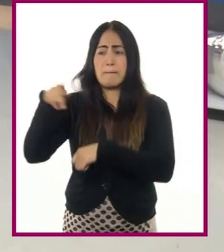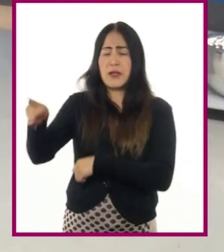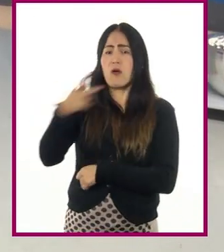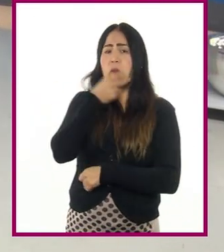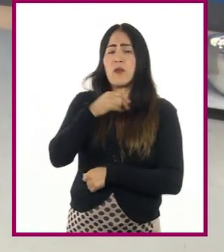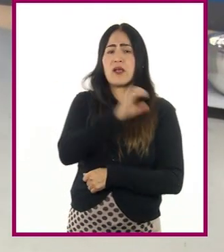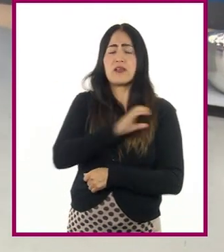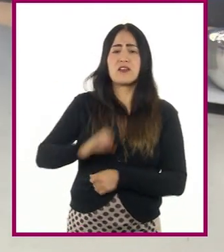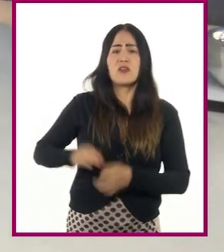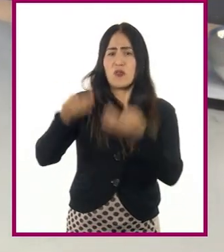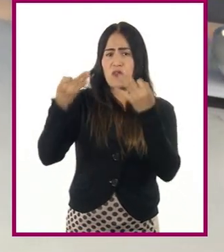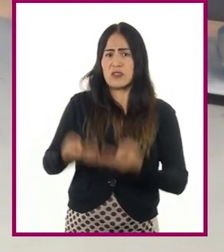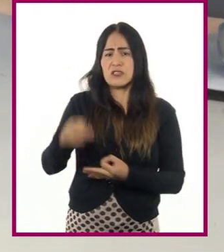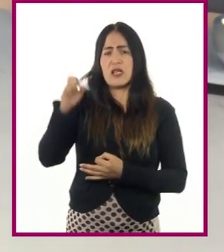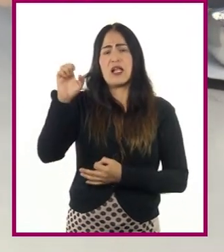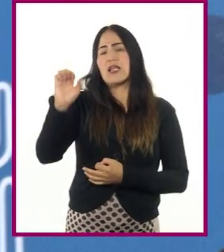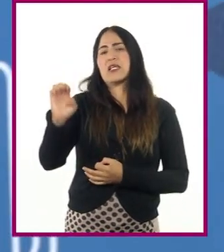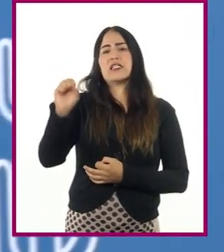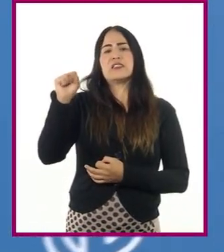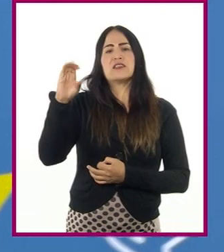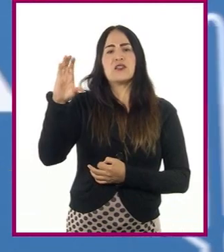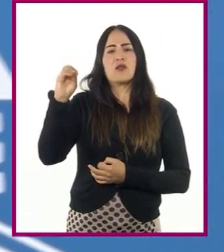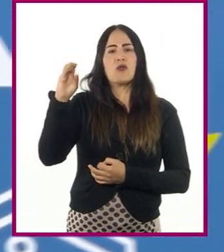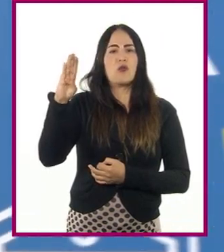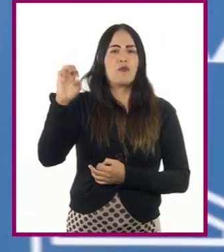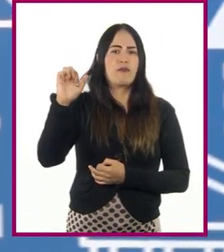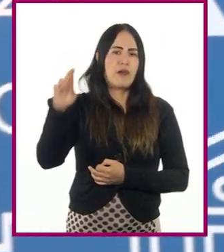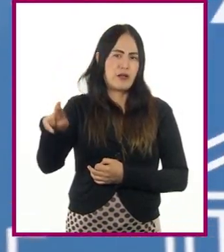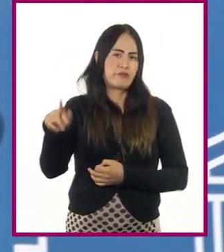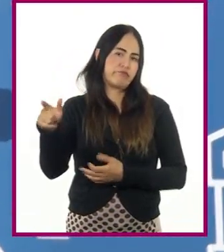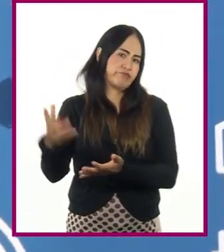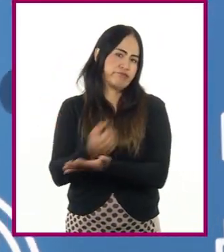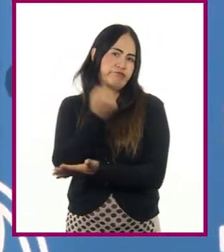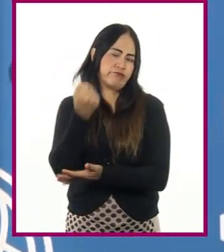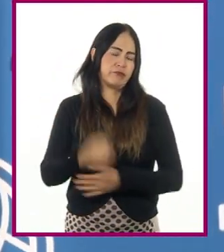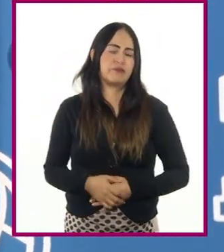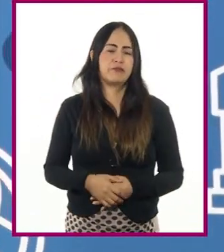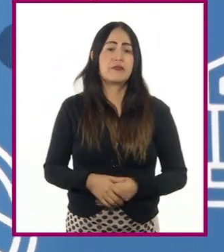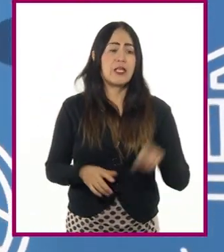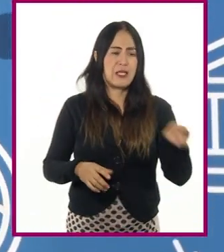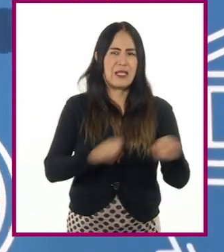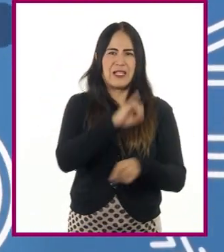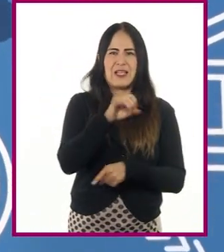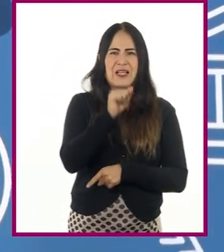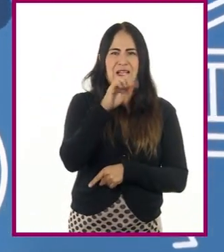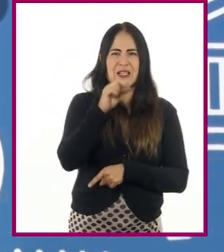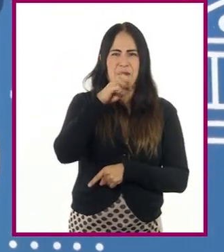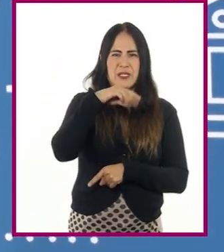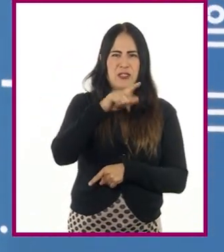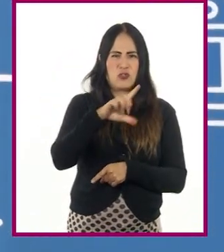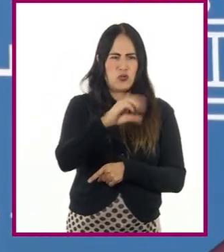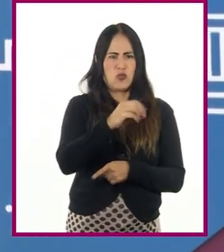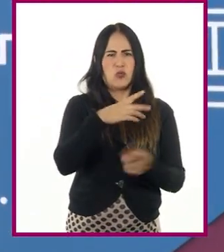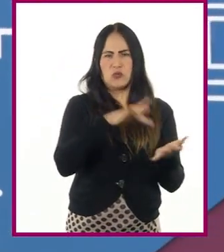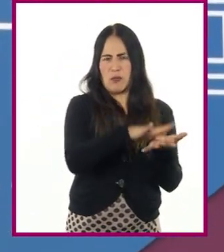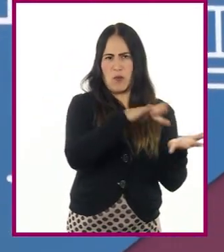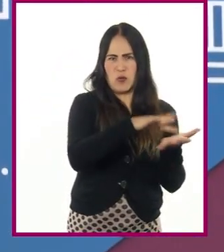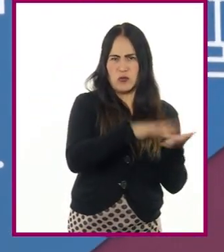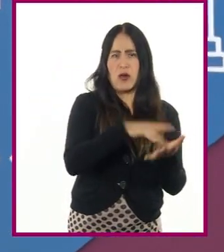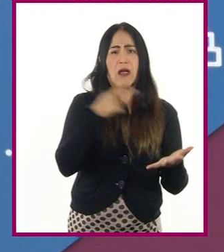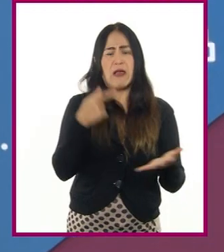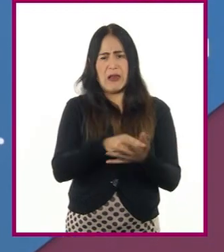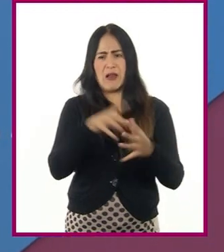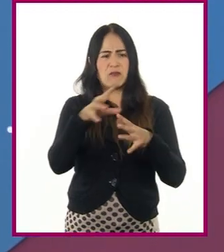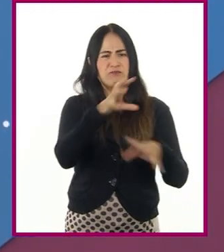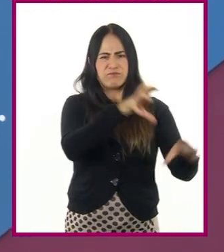candidato oficial Ernesto Escobar. Los seguidores de Jaramillo fueron perseguidos y apresados.